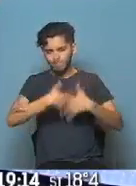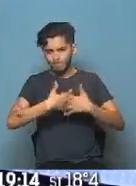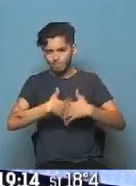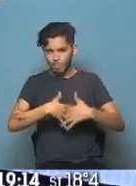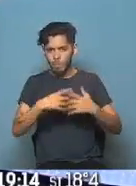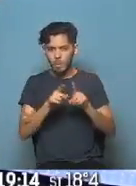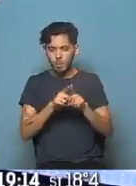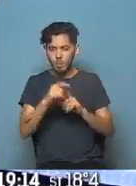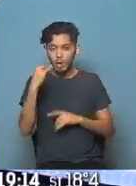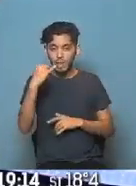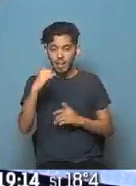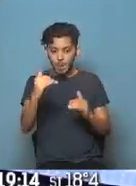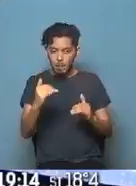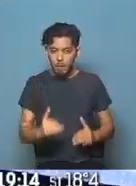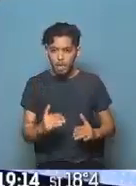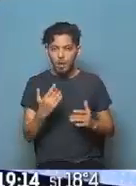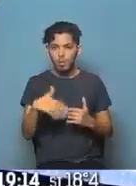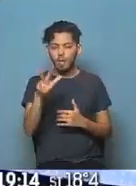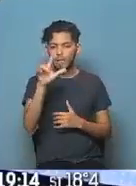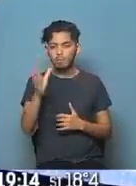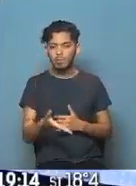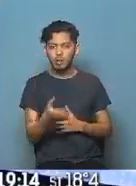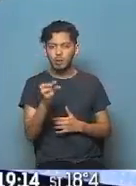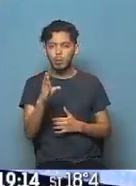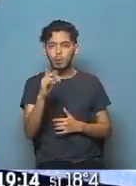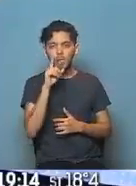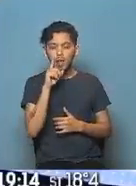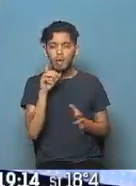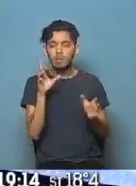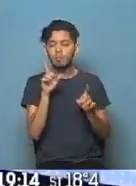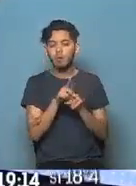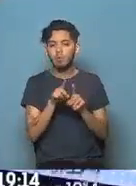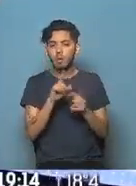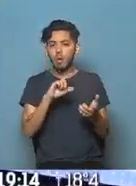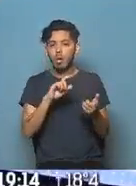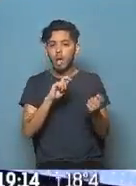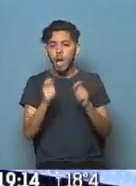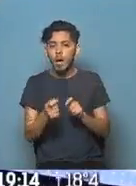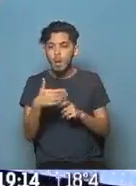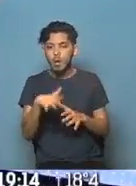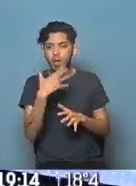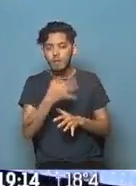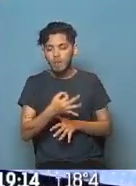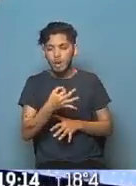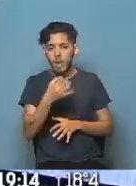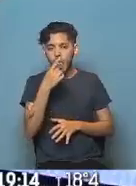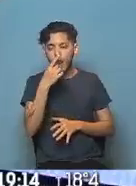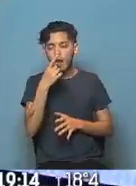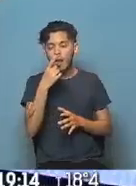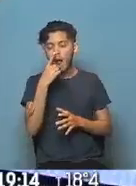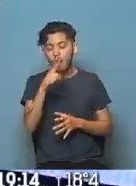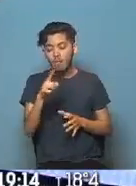intereses sea menor, va a terminar siendo un 3% del PBI según ese tipo de cambio, pero seguramente va a terminar siendo mayor, y para